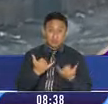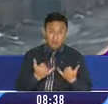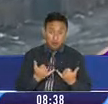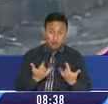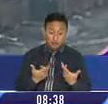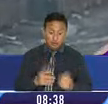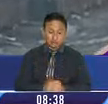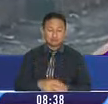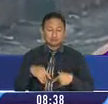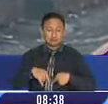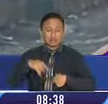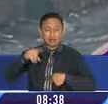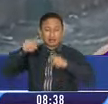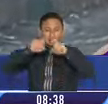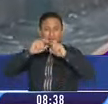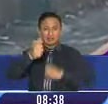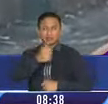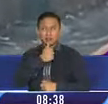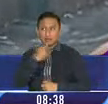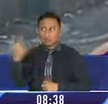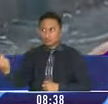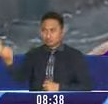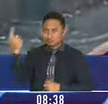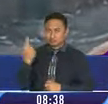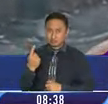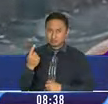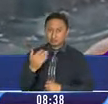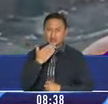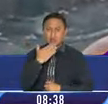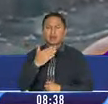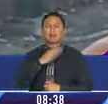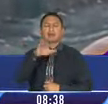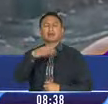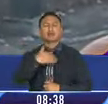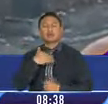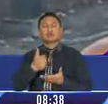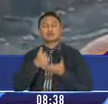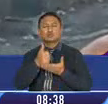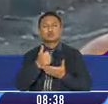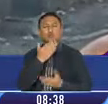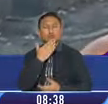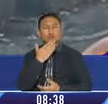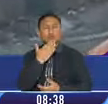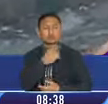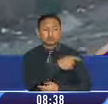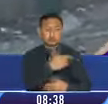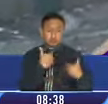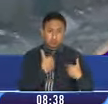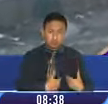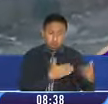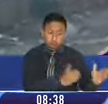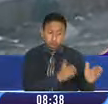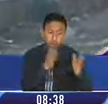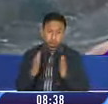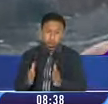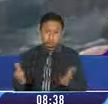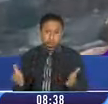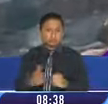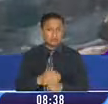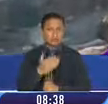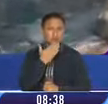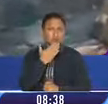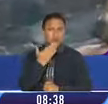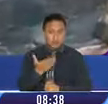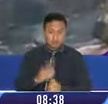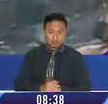han coordinado, se han acercado con nosotros a ver cómo podemos realizar el traslado y el levantamiento de este cadáver y